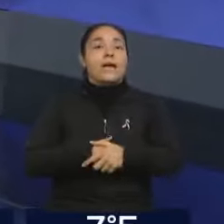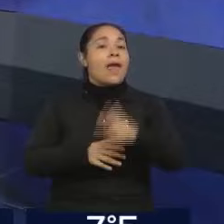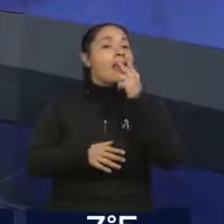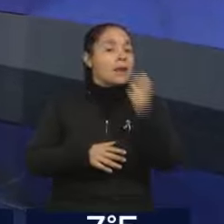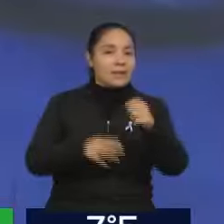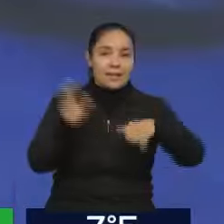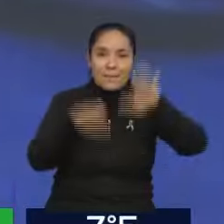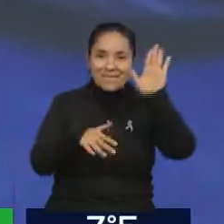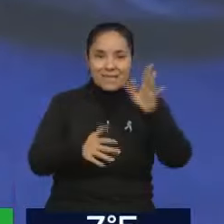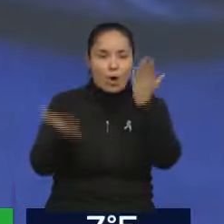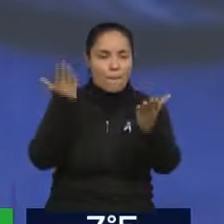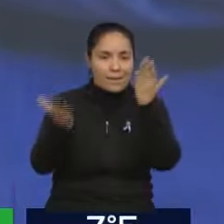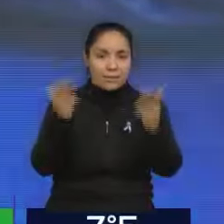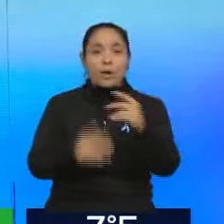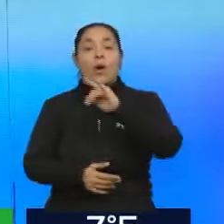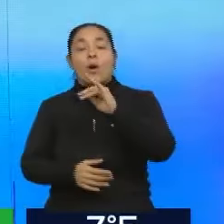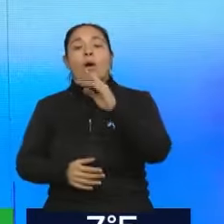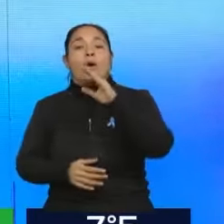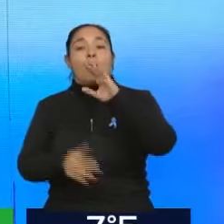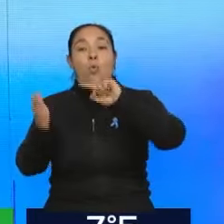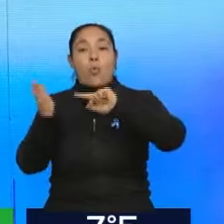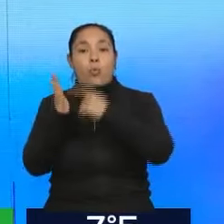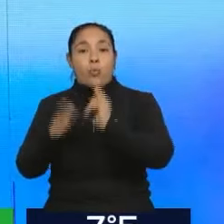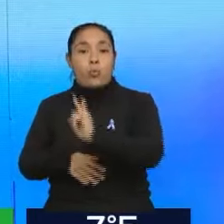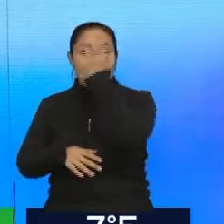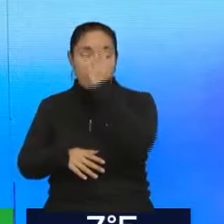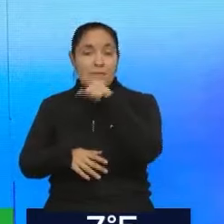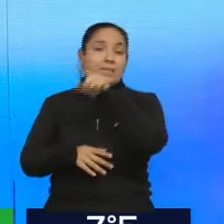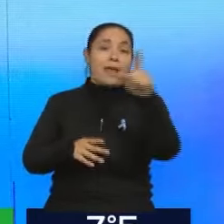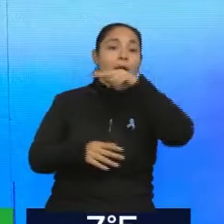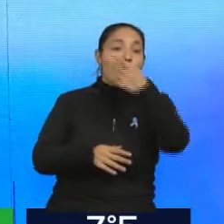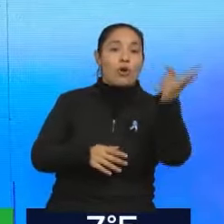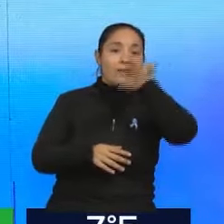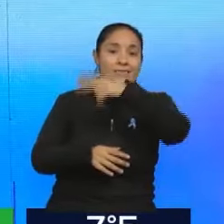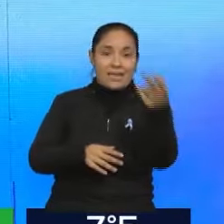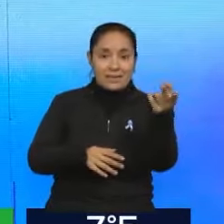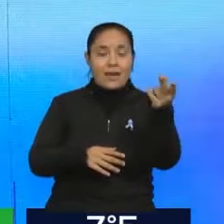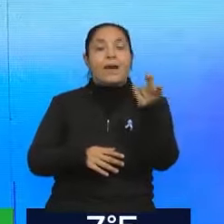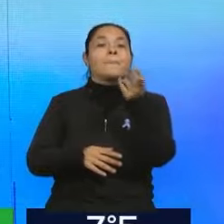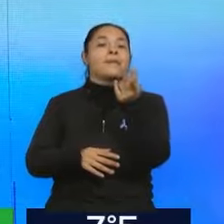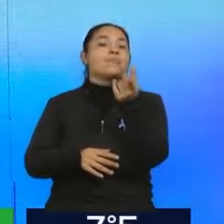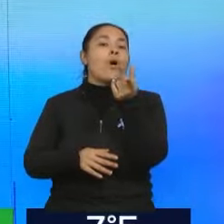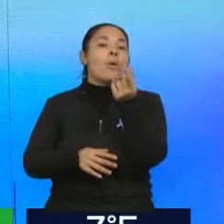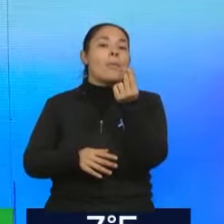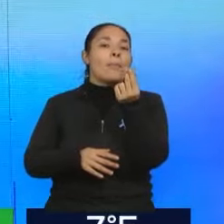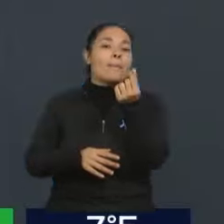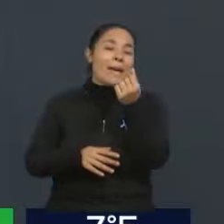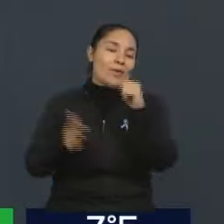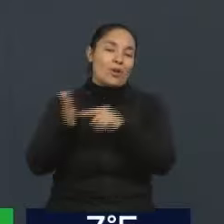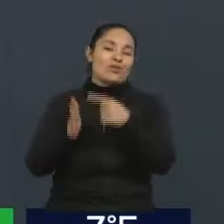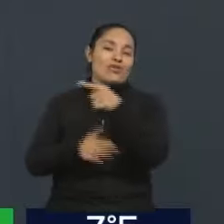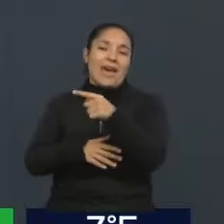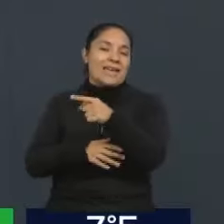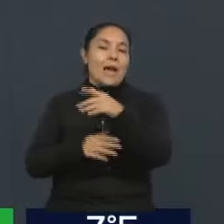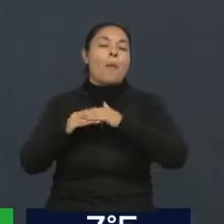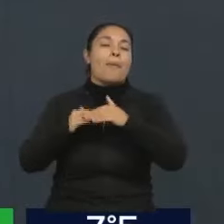porque lo que hace la UBA y el CONICET es establecer una canasta básica energética para el AMBA. Obviamente, la Universidad de Buenos